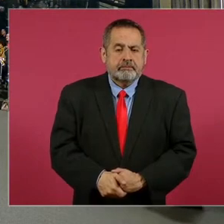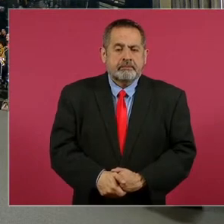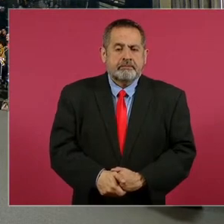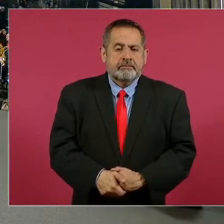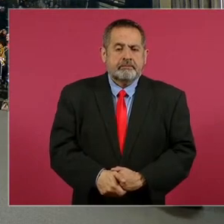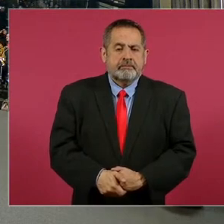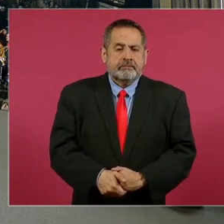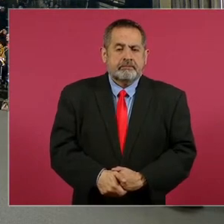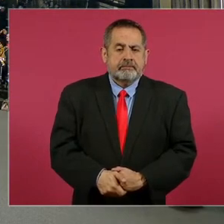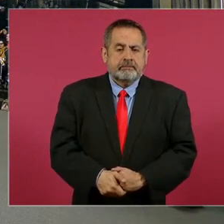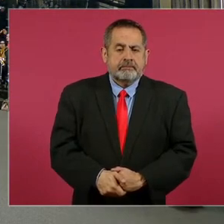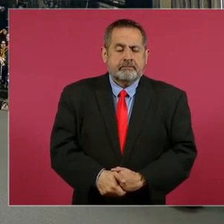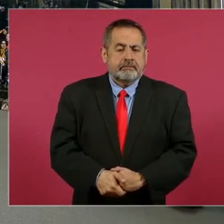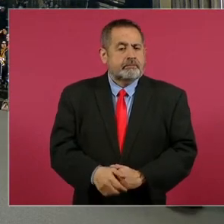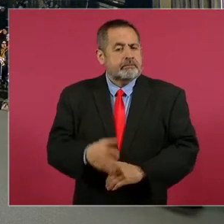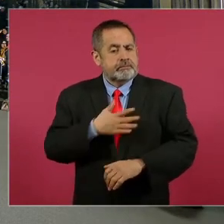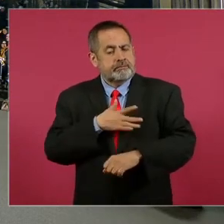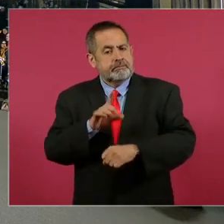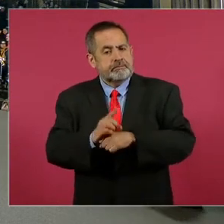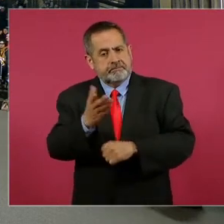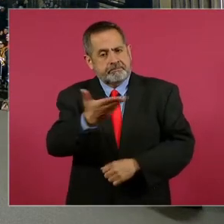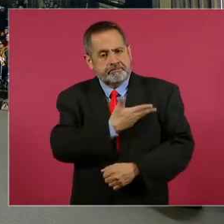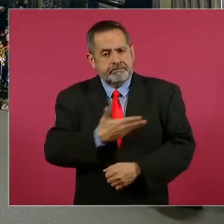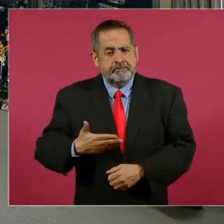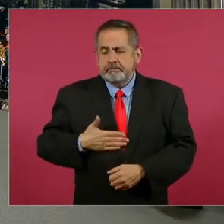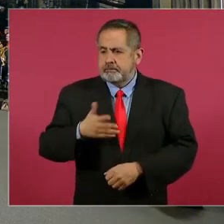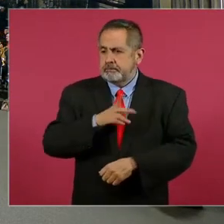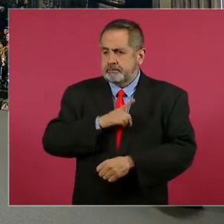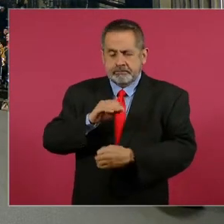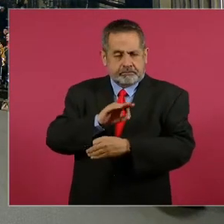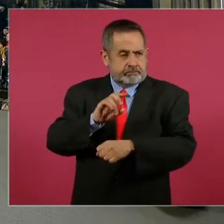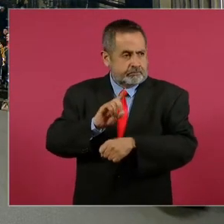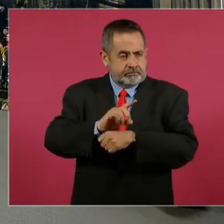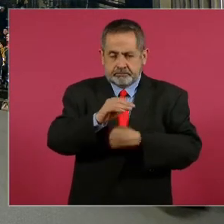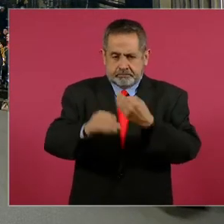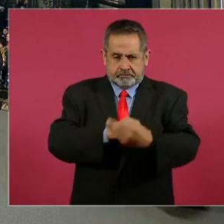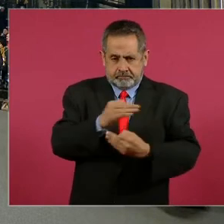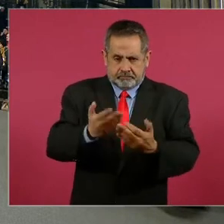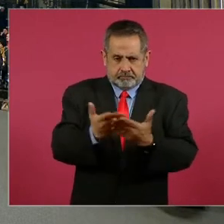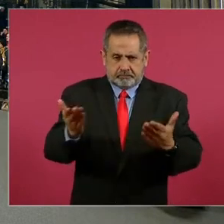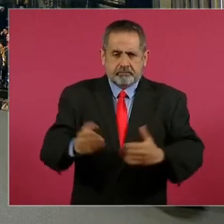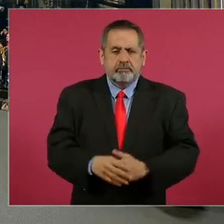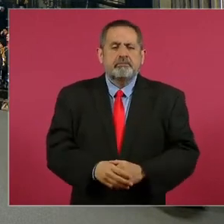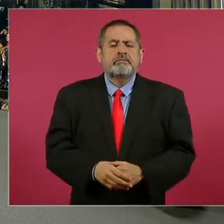Gracias. Buenos días, presidente. Buenos días a todos.